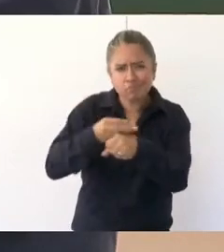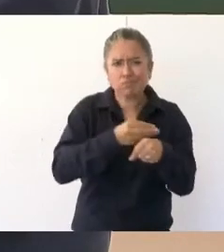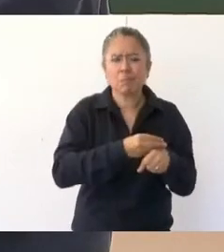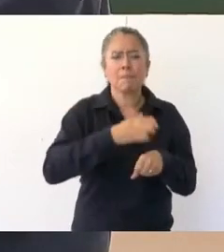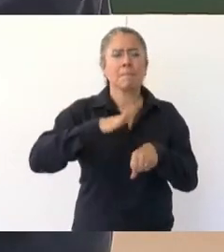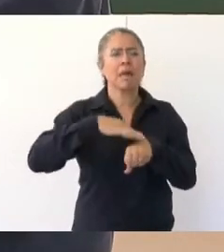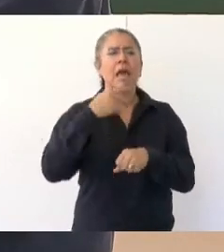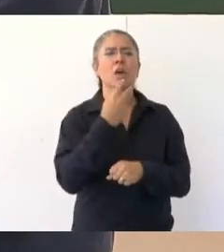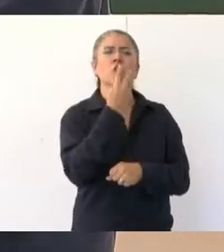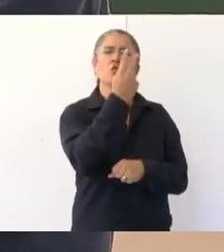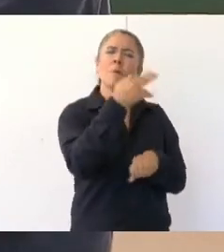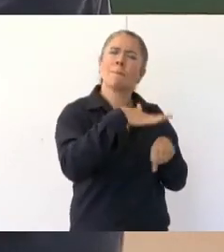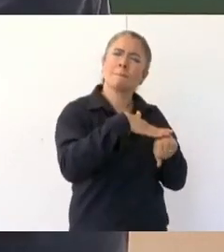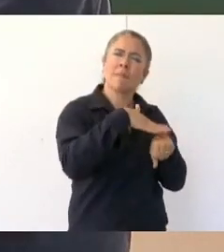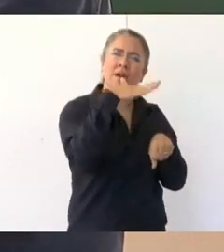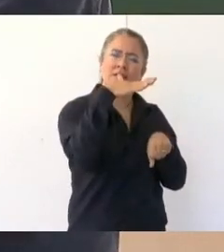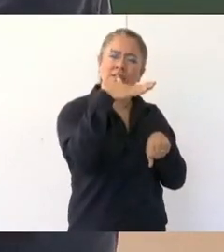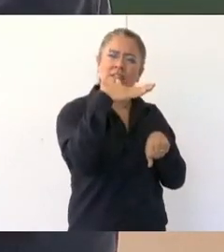plantas de